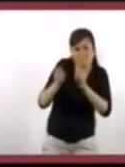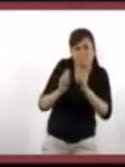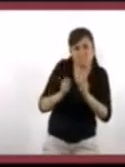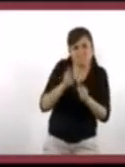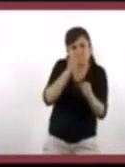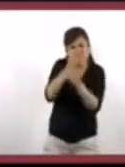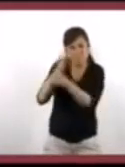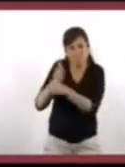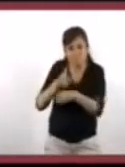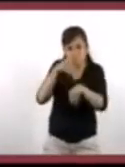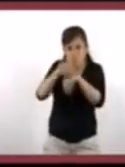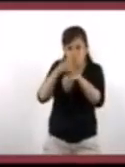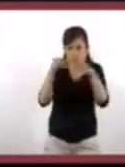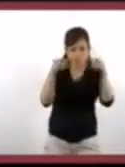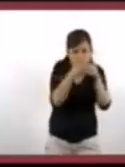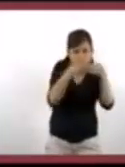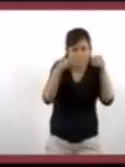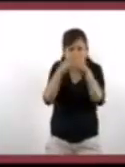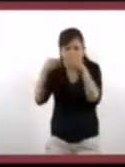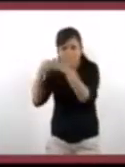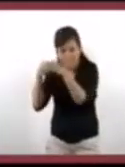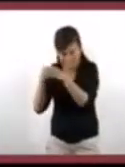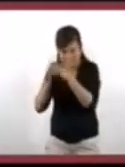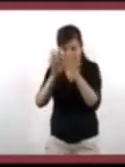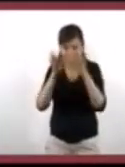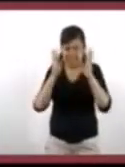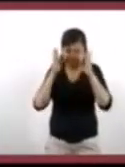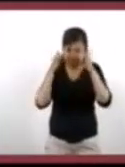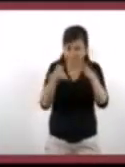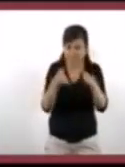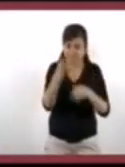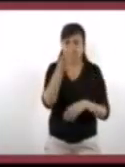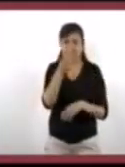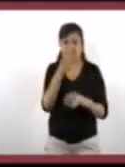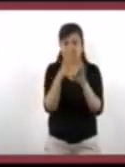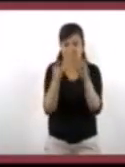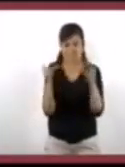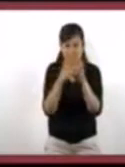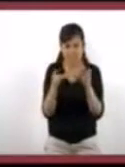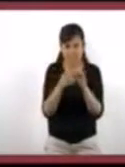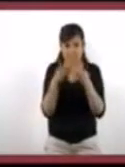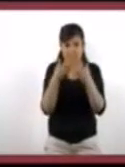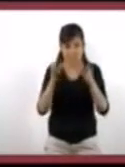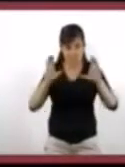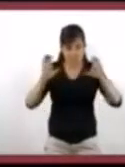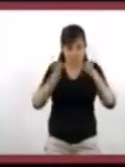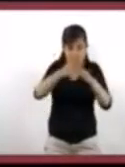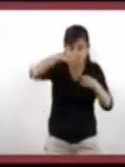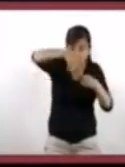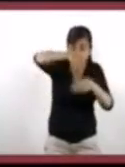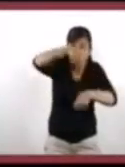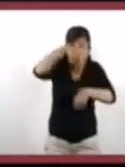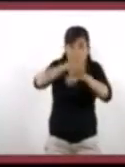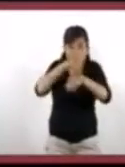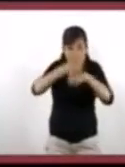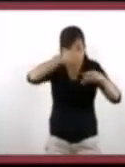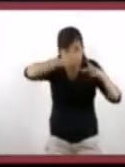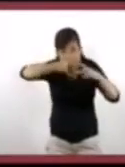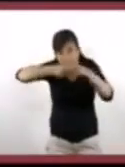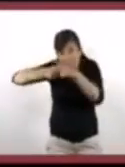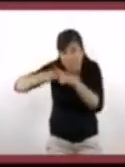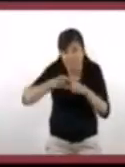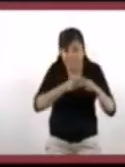con un conjunto más pequeño de números? En eso nos vamos a enfocar. Y una vez que construyamos un conjunto de elementos básicos de